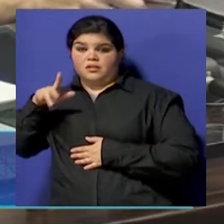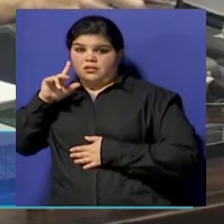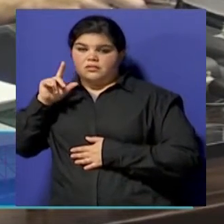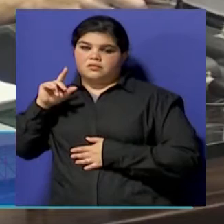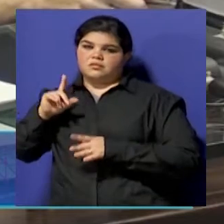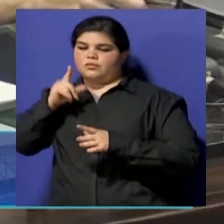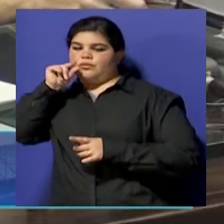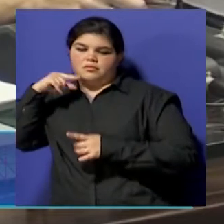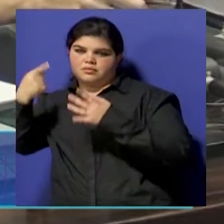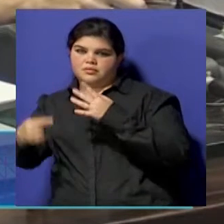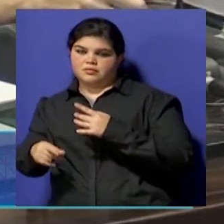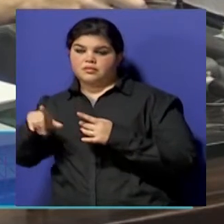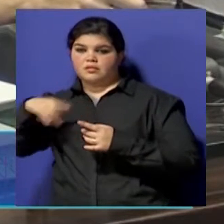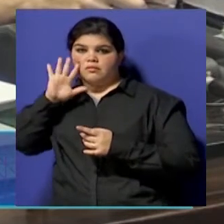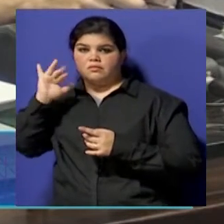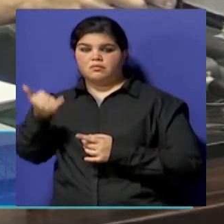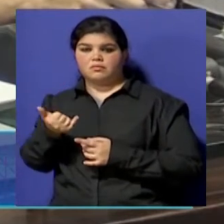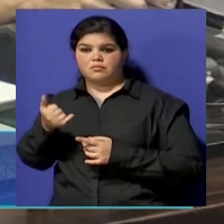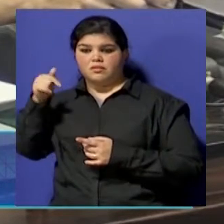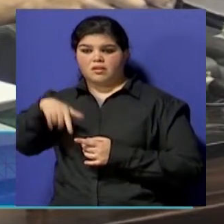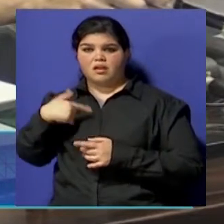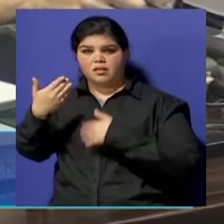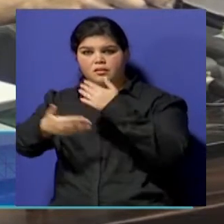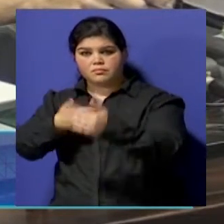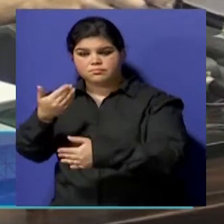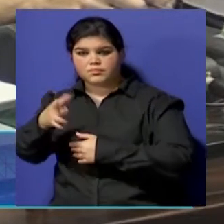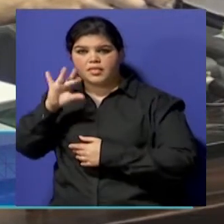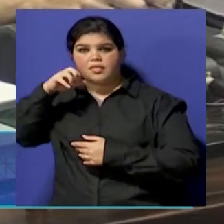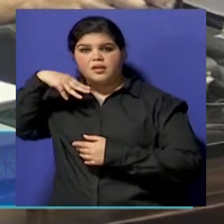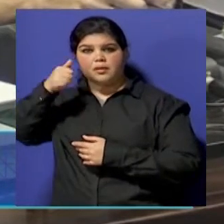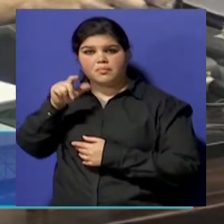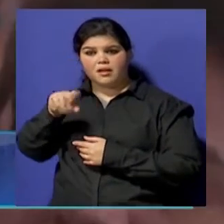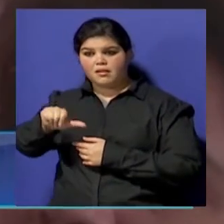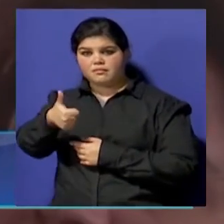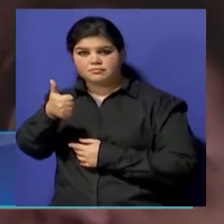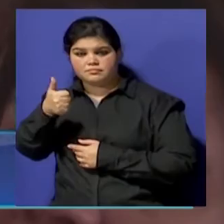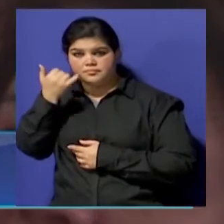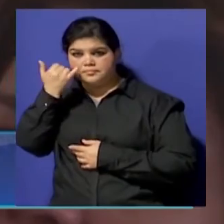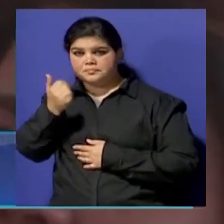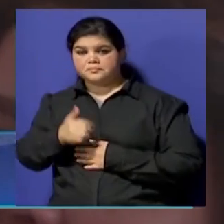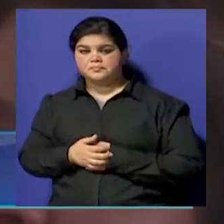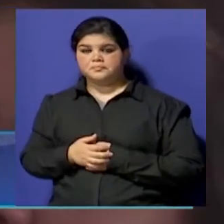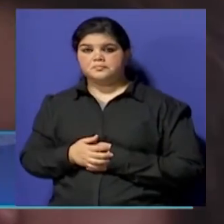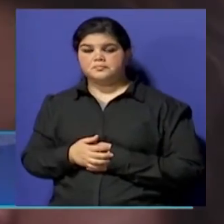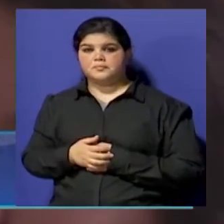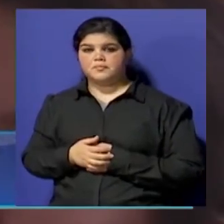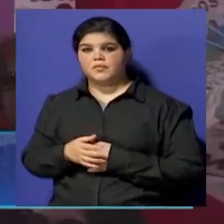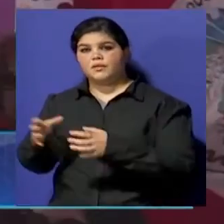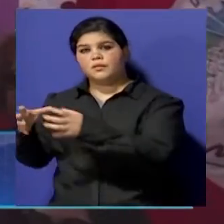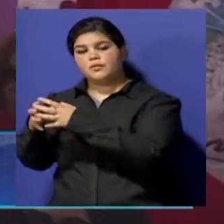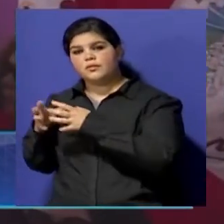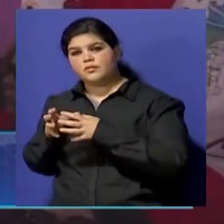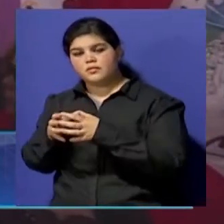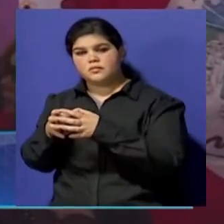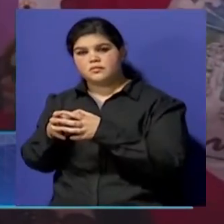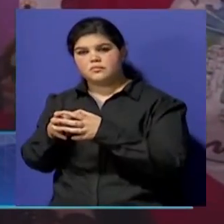hemos, desde que ganó Dilma en adelante, impresionante cómo, digamos, las organizaciones, pero también